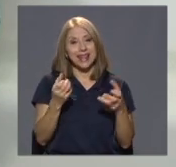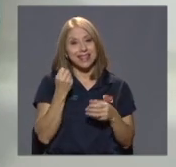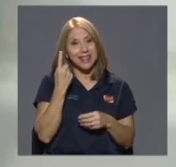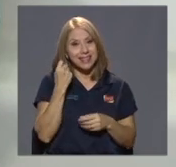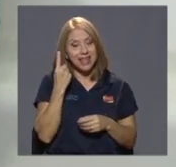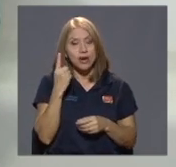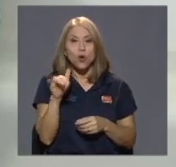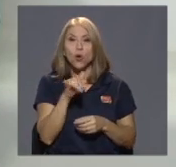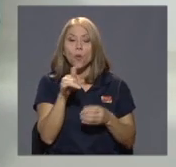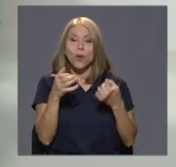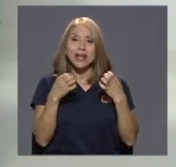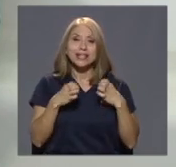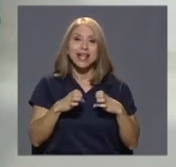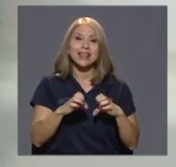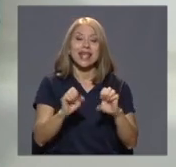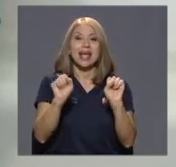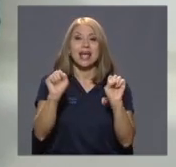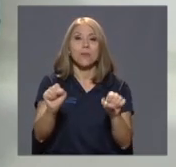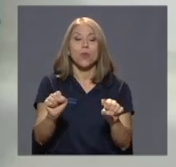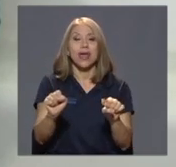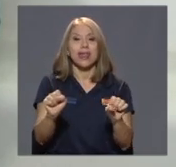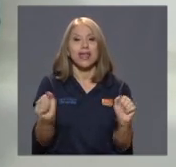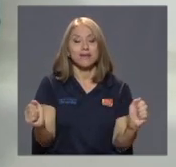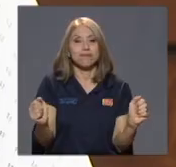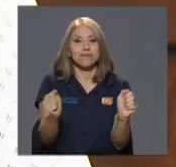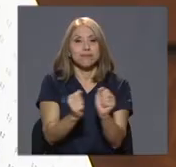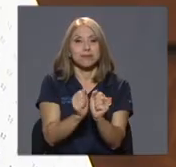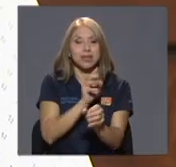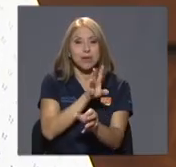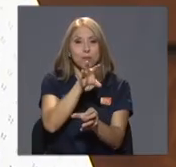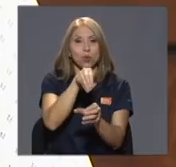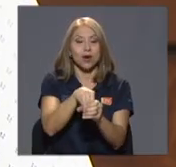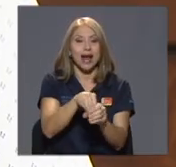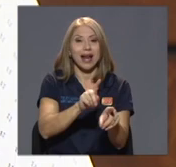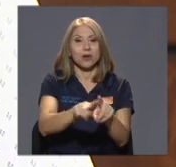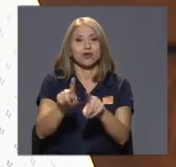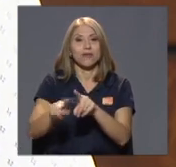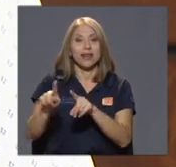interinvolucrar a los diferentes ministerios que usted tiene encima, ¿verdad?